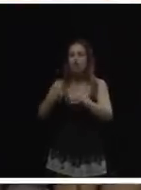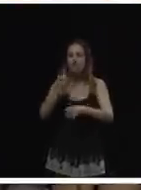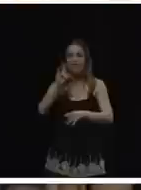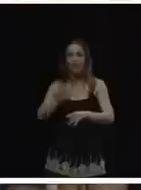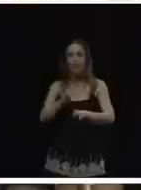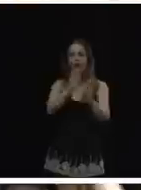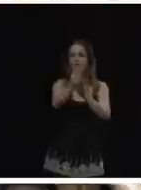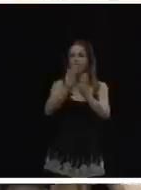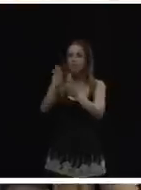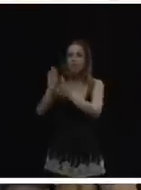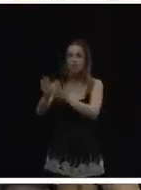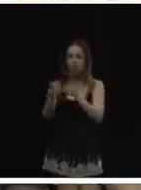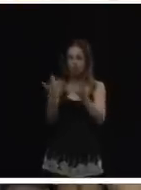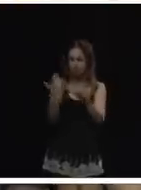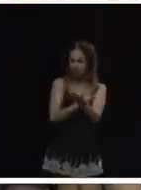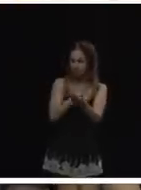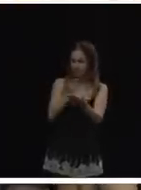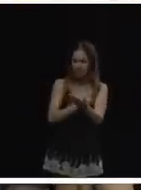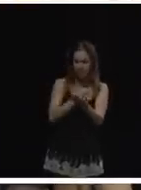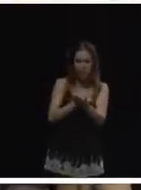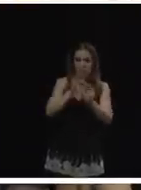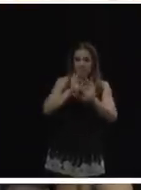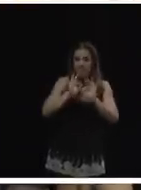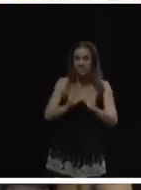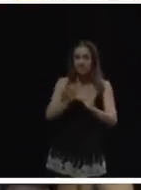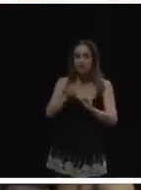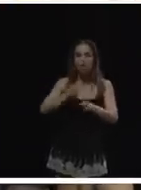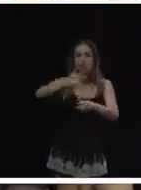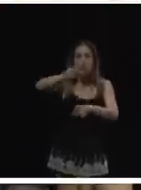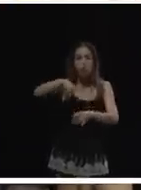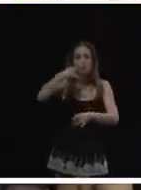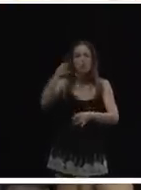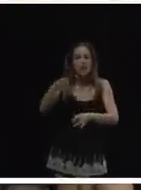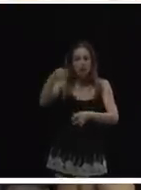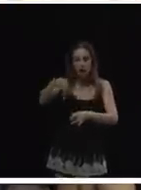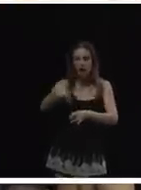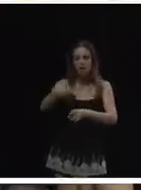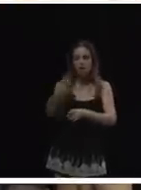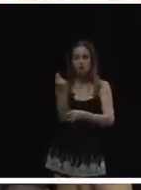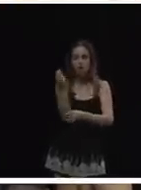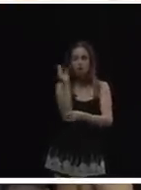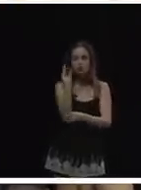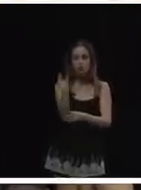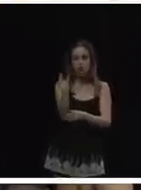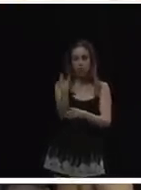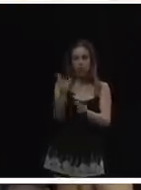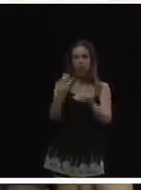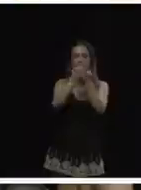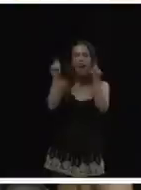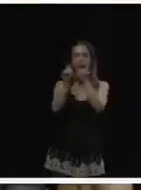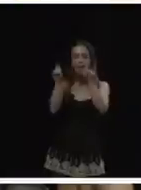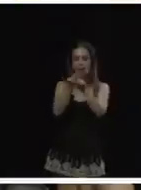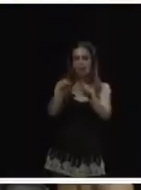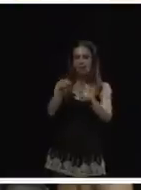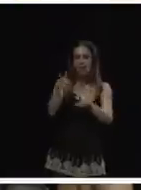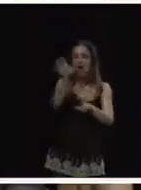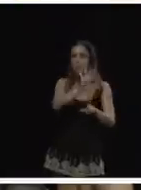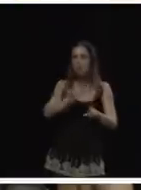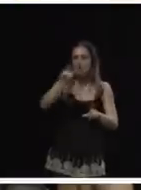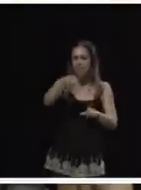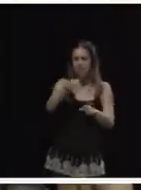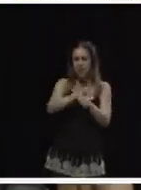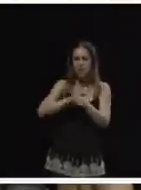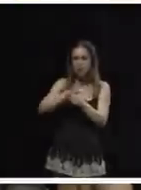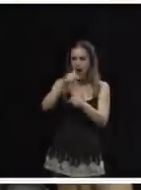vecinos y vecinas. Lo que está haciendo es duplicar los sueldos de los gerentes de las empresas municipales puestos a dedo, que